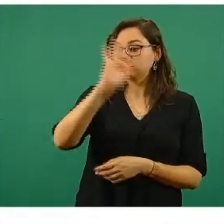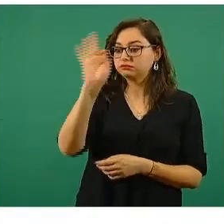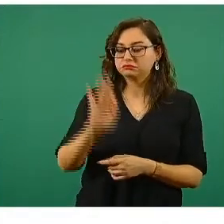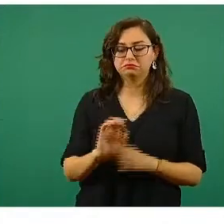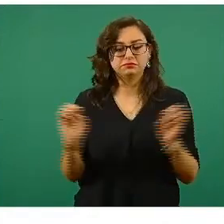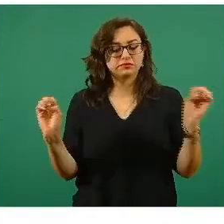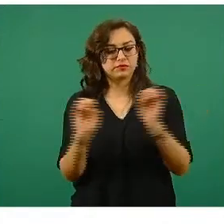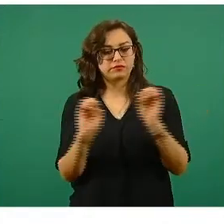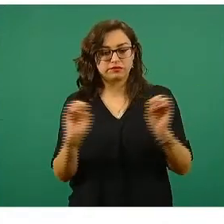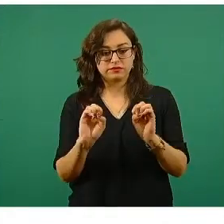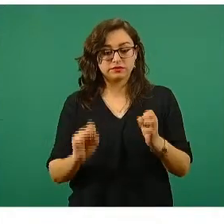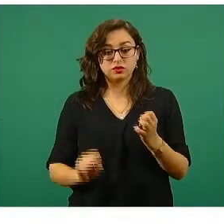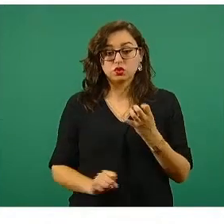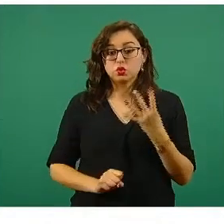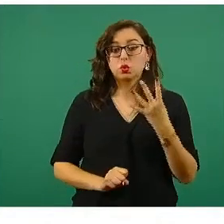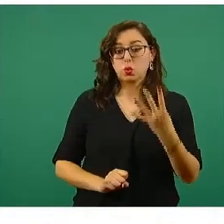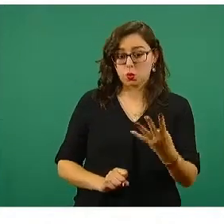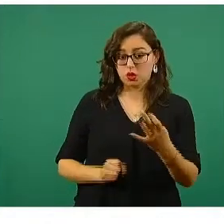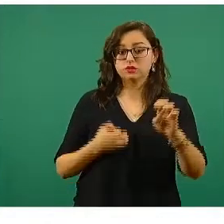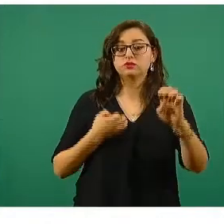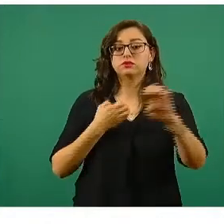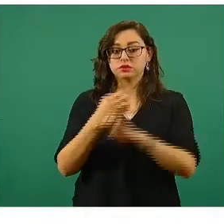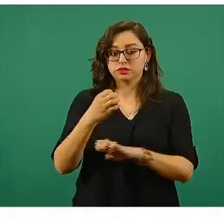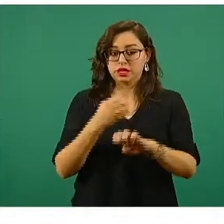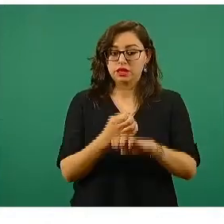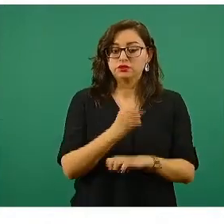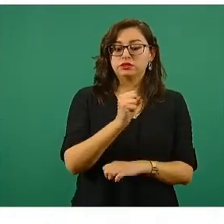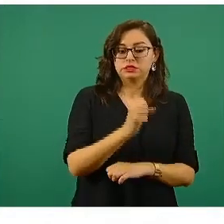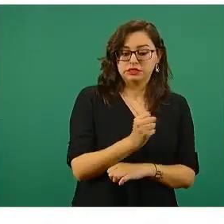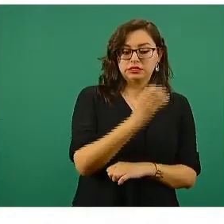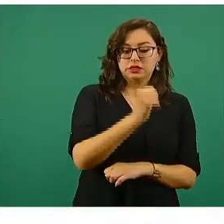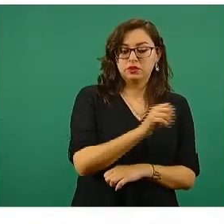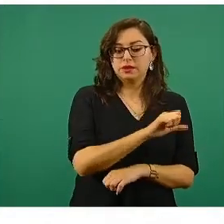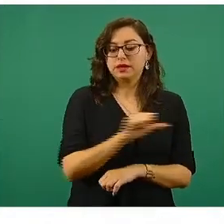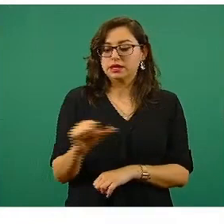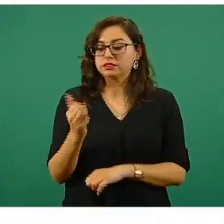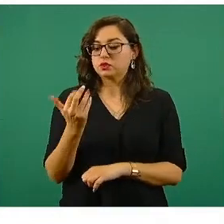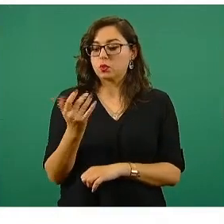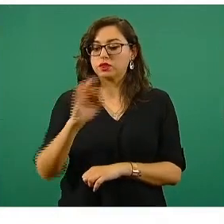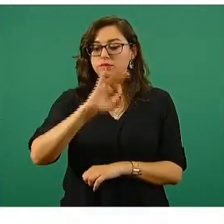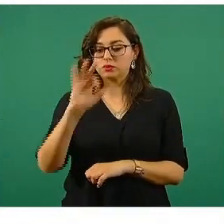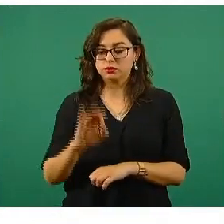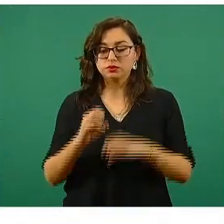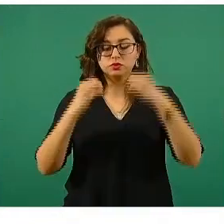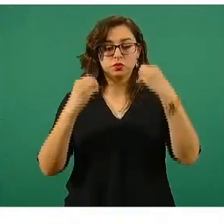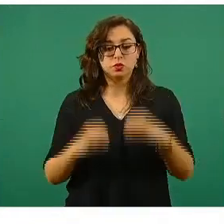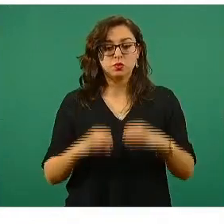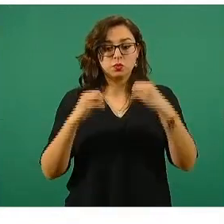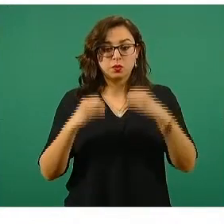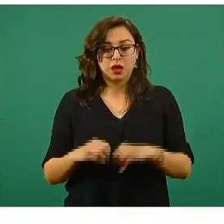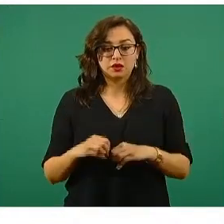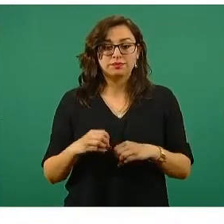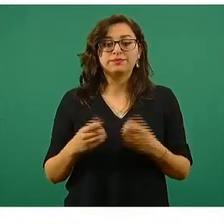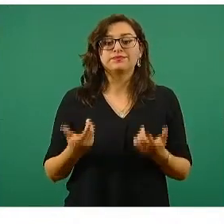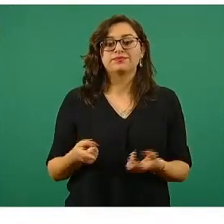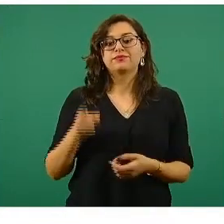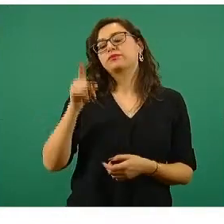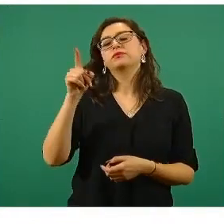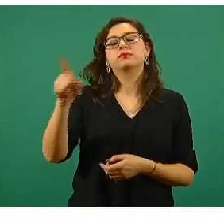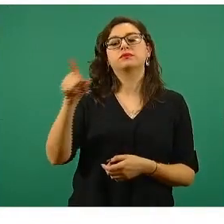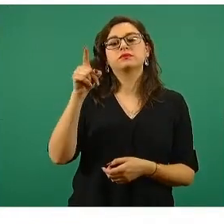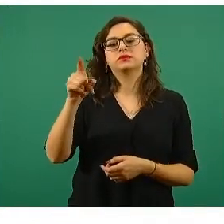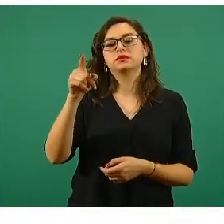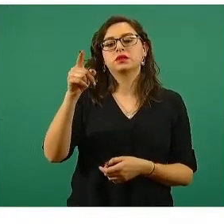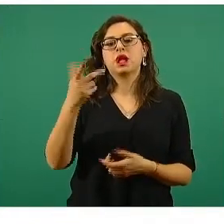70%, 4 entidades en el siguiente rango, que es entre 69 y 50, un ligero aumento que notamos en el estado